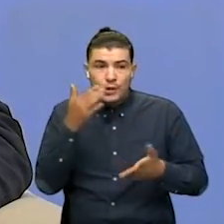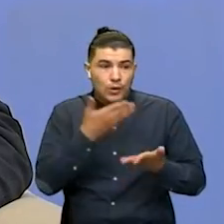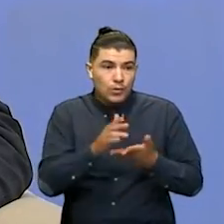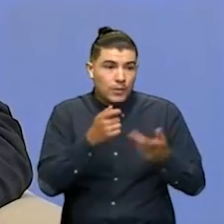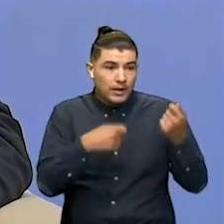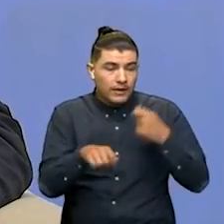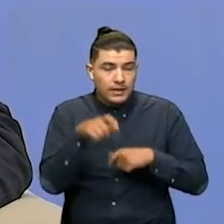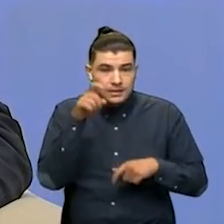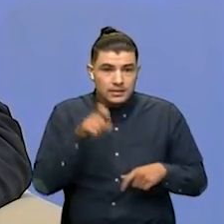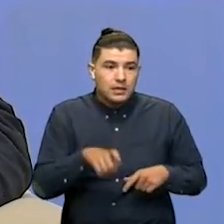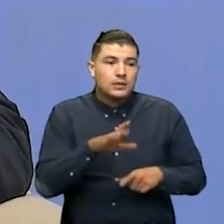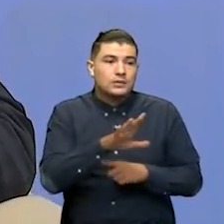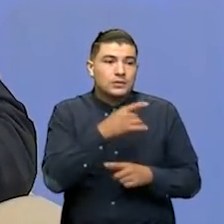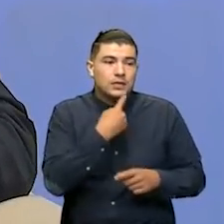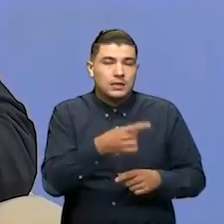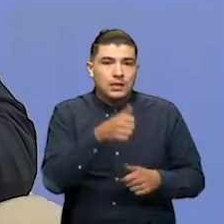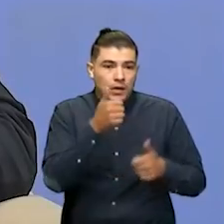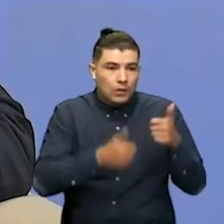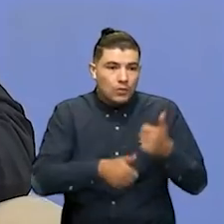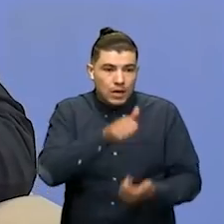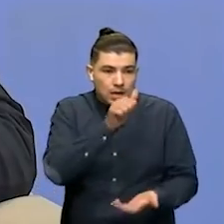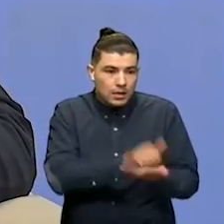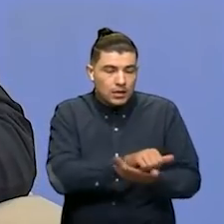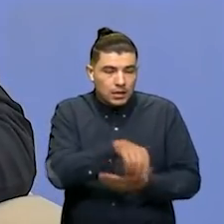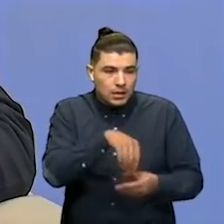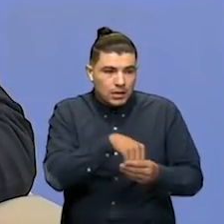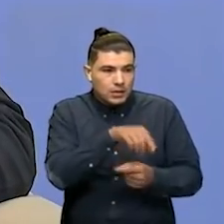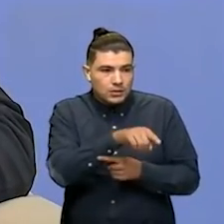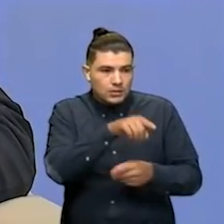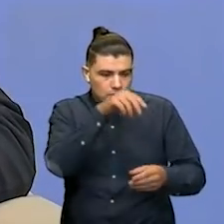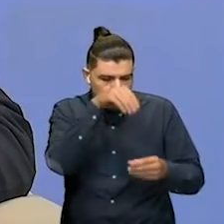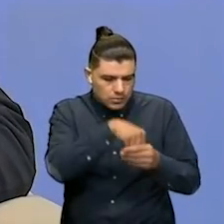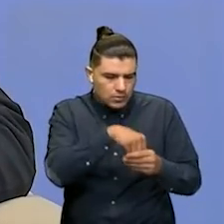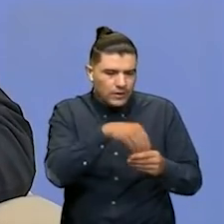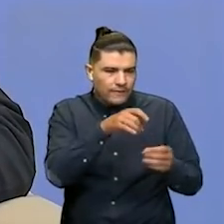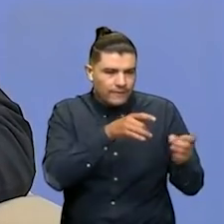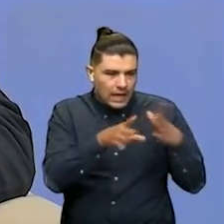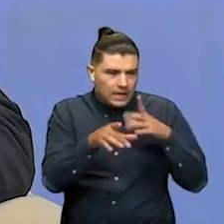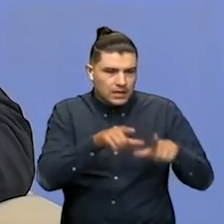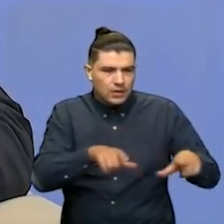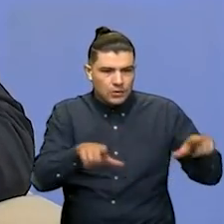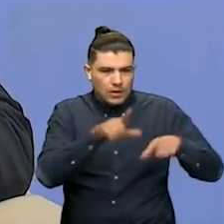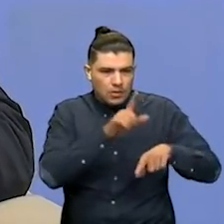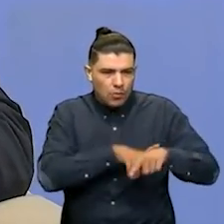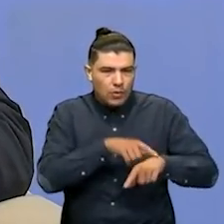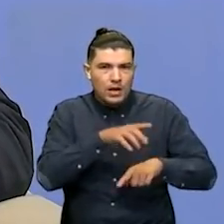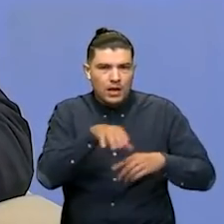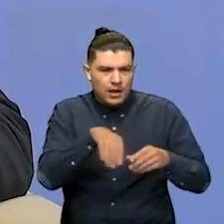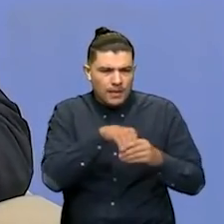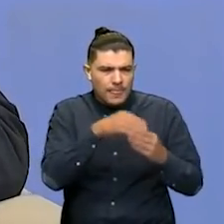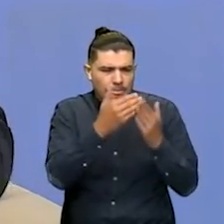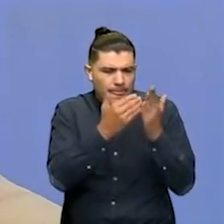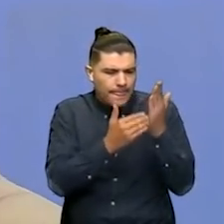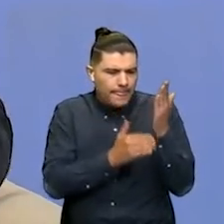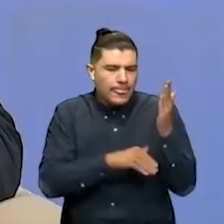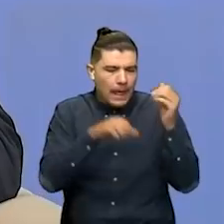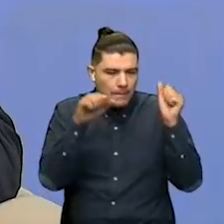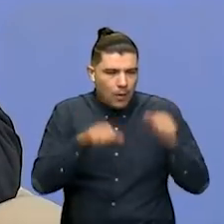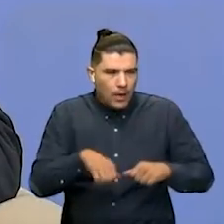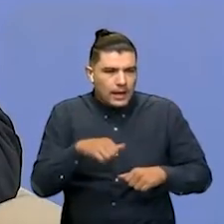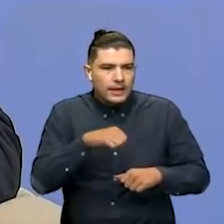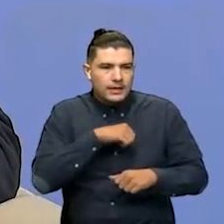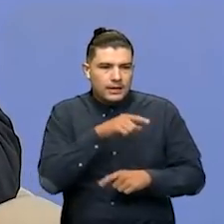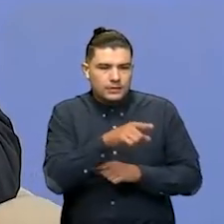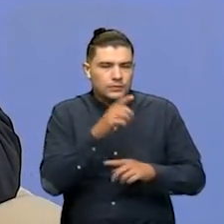que se establezca en qué notaría se va a hacer la escritura, que se establezca fecha, lugar, hora, o sea, que tenga ciertos requisitos para que